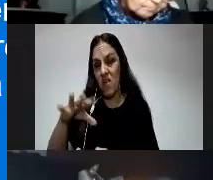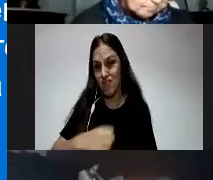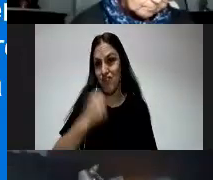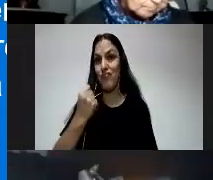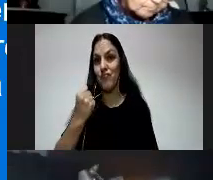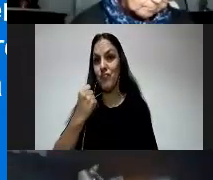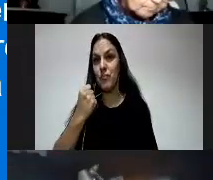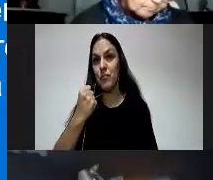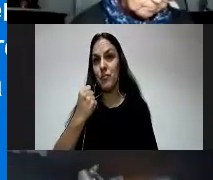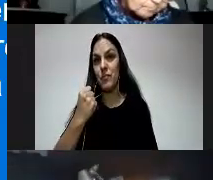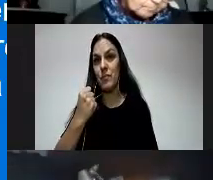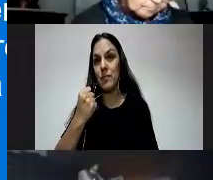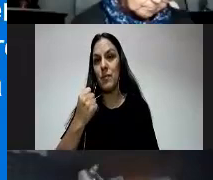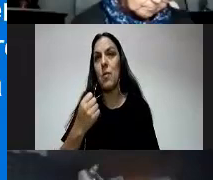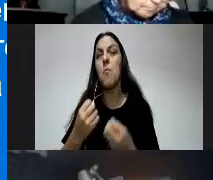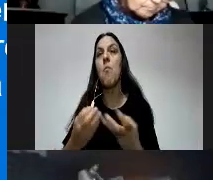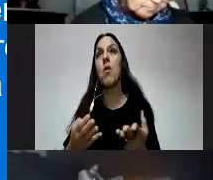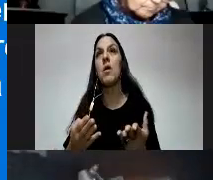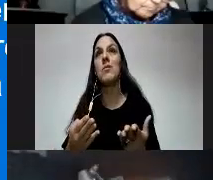bueno, hemos visto